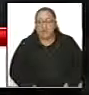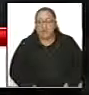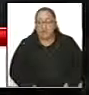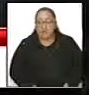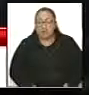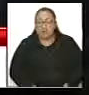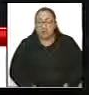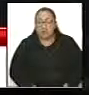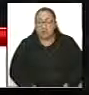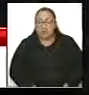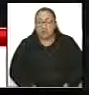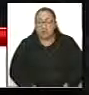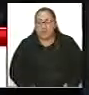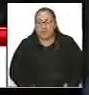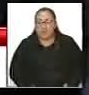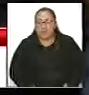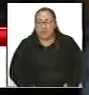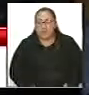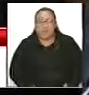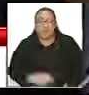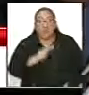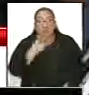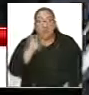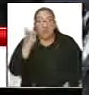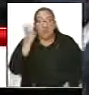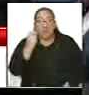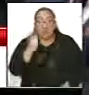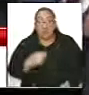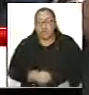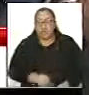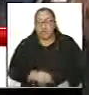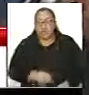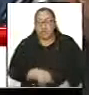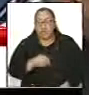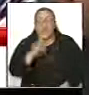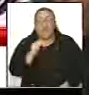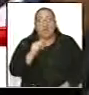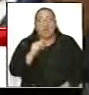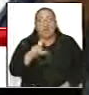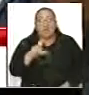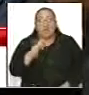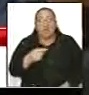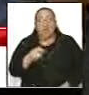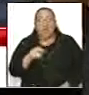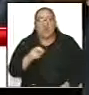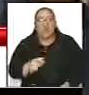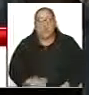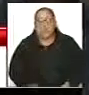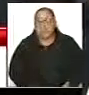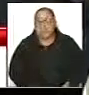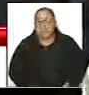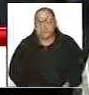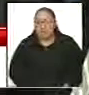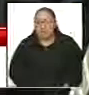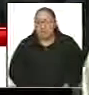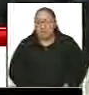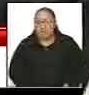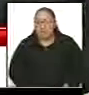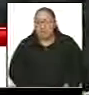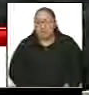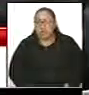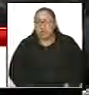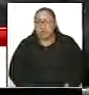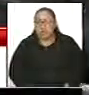En segundo lugar, me gustaría escuchar al señor Raúl García, director ejecutivo de